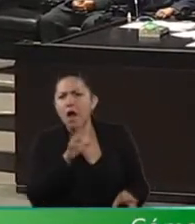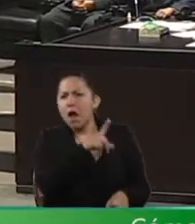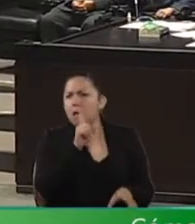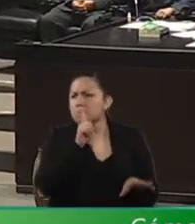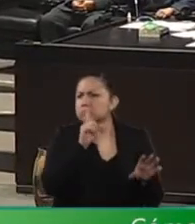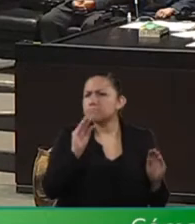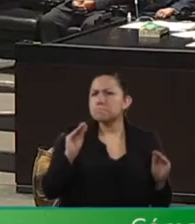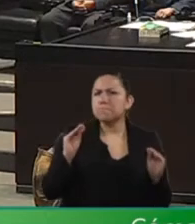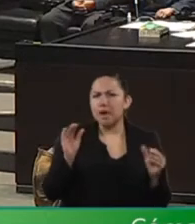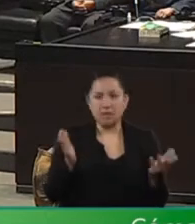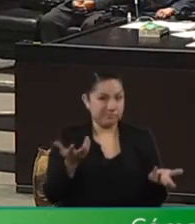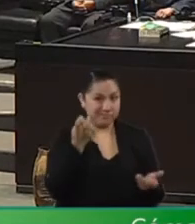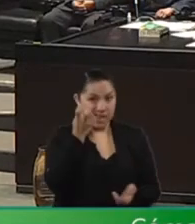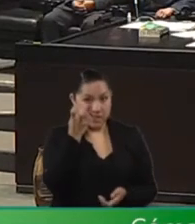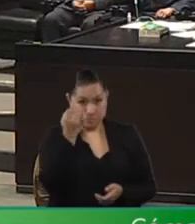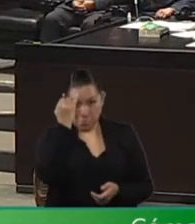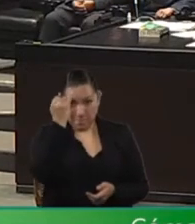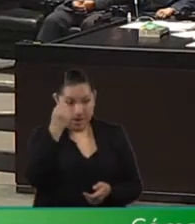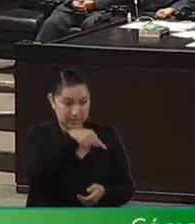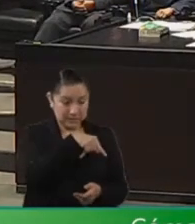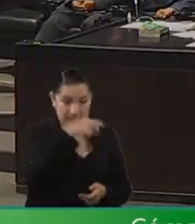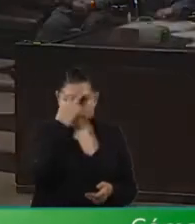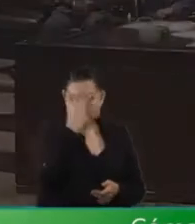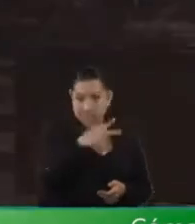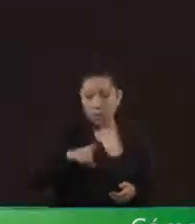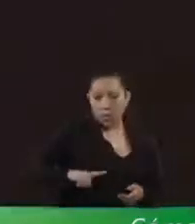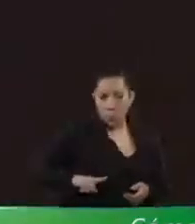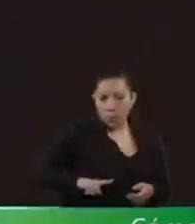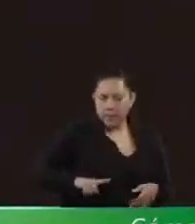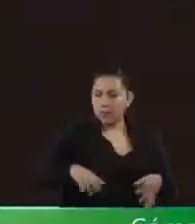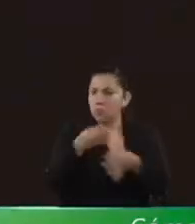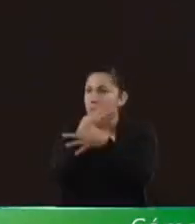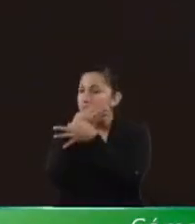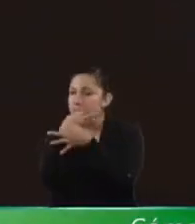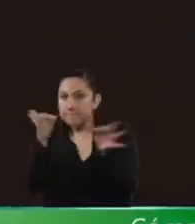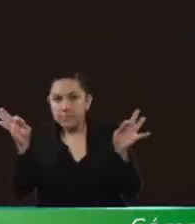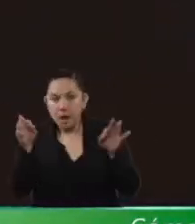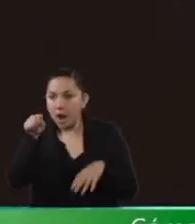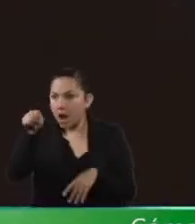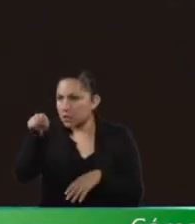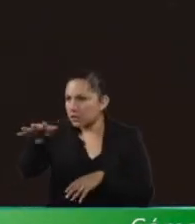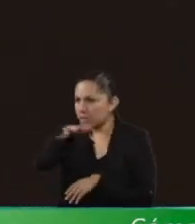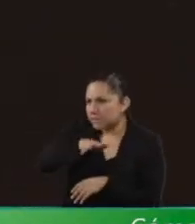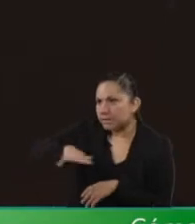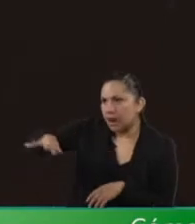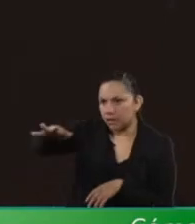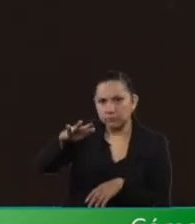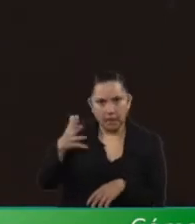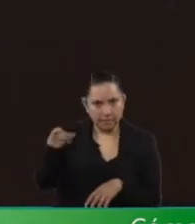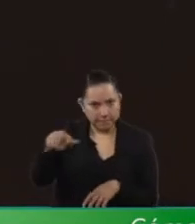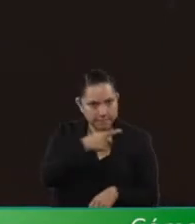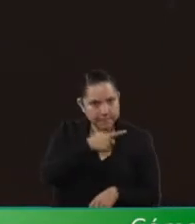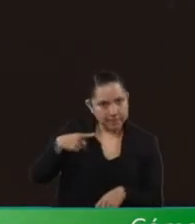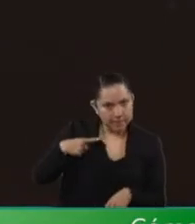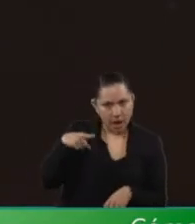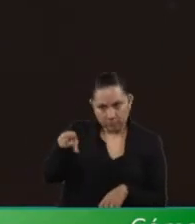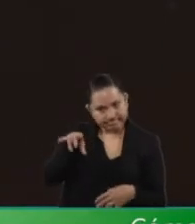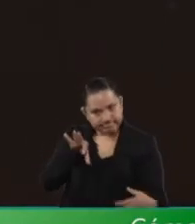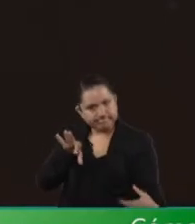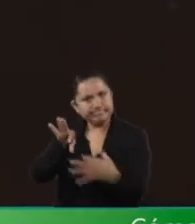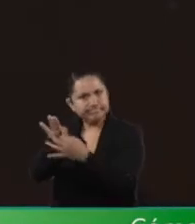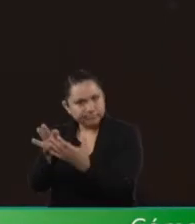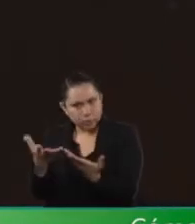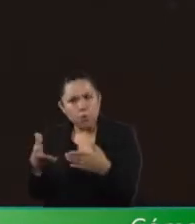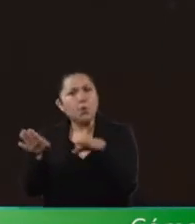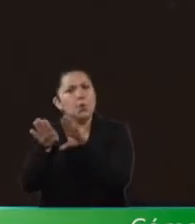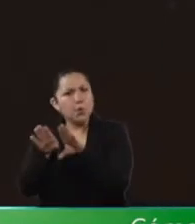un pronunciamiento del gobierno mexicano que defender a la humanidad. Y les pregunto entonces, ¿de